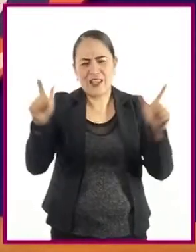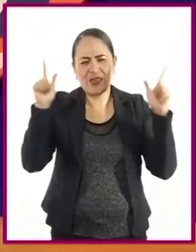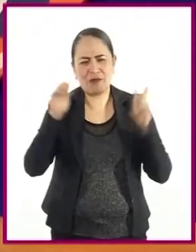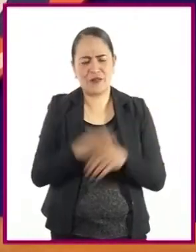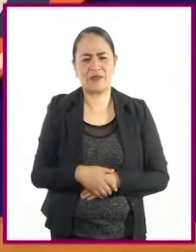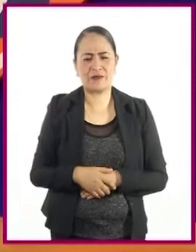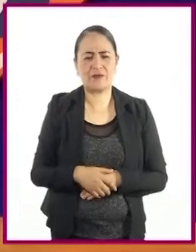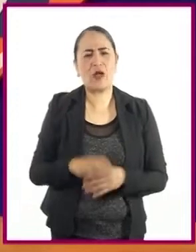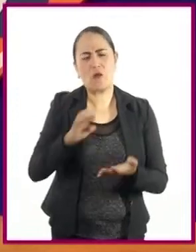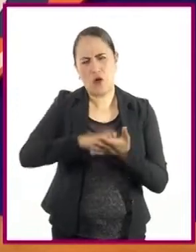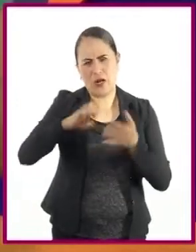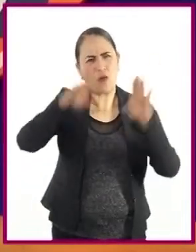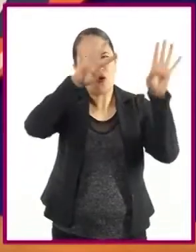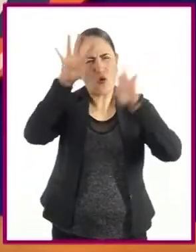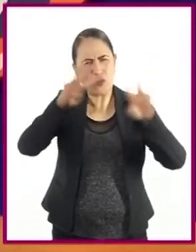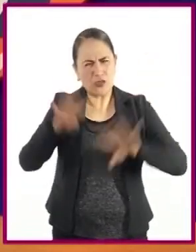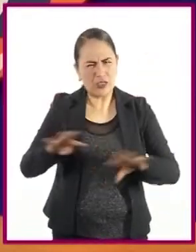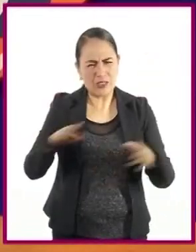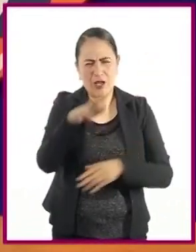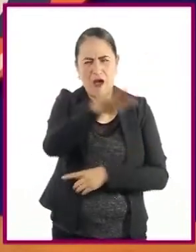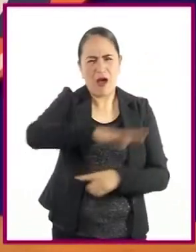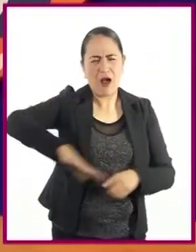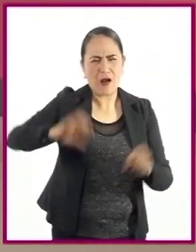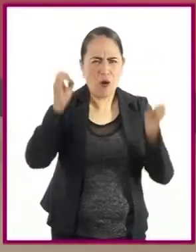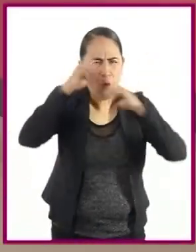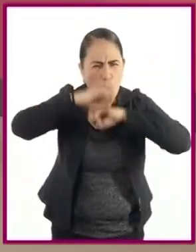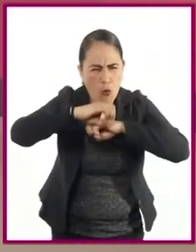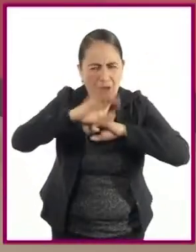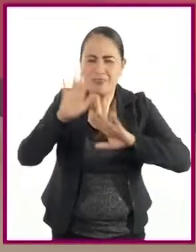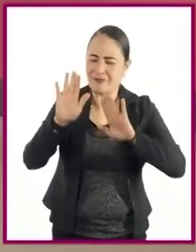para oscurecer todo y que entonces...